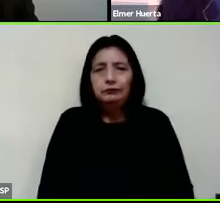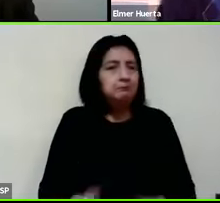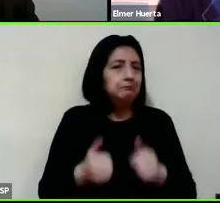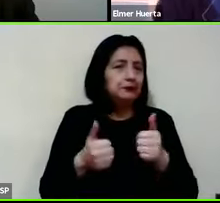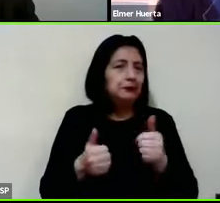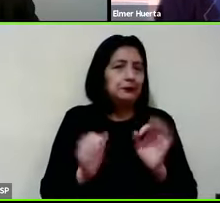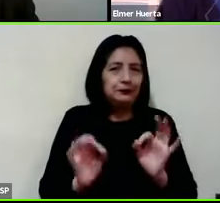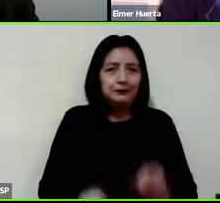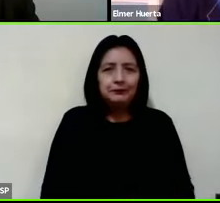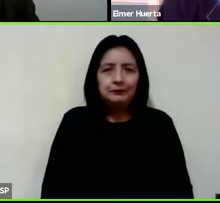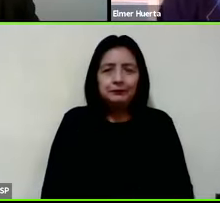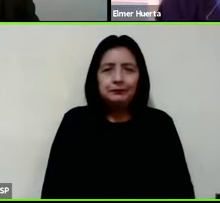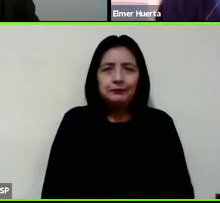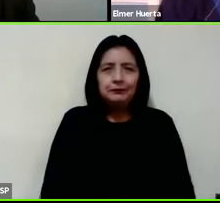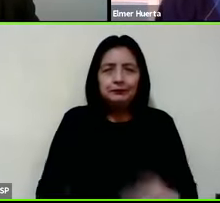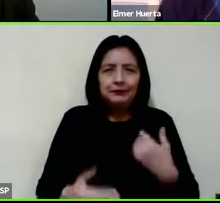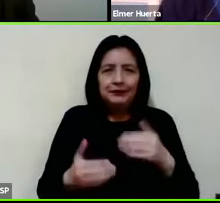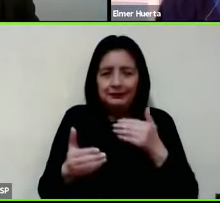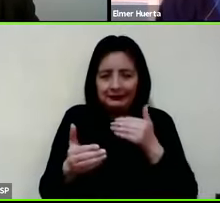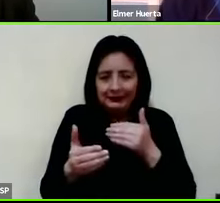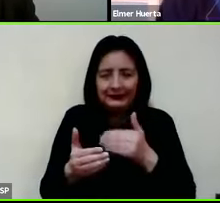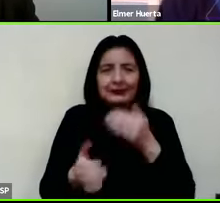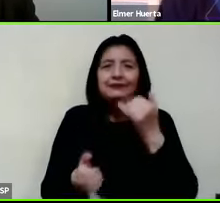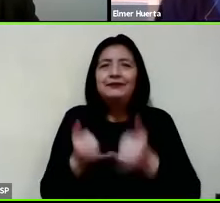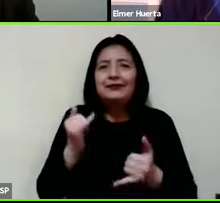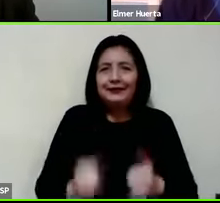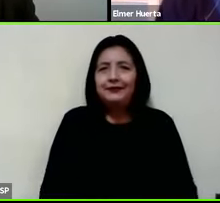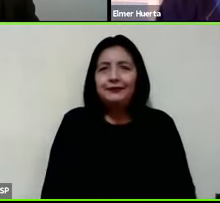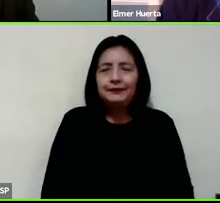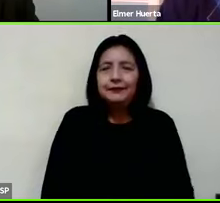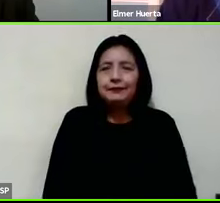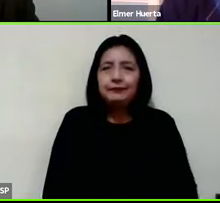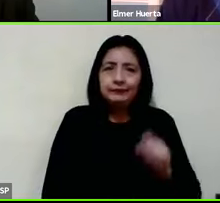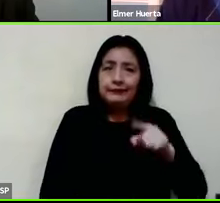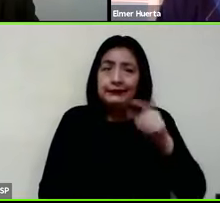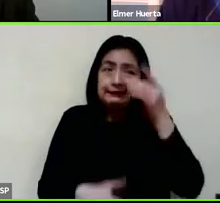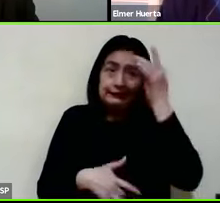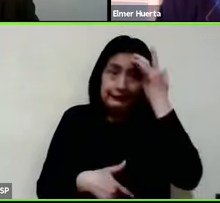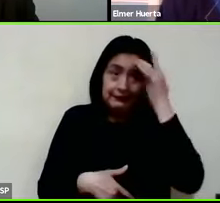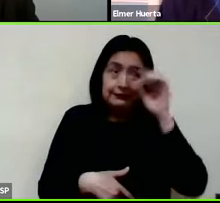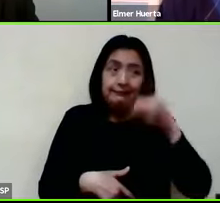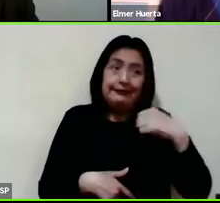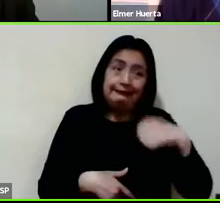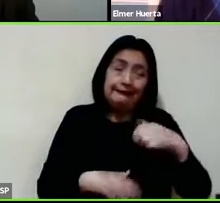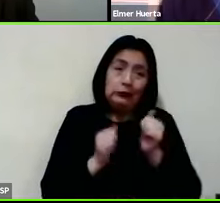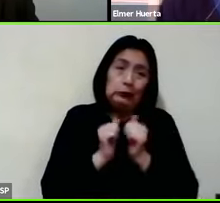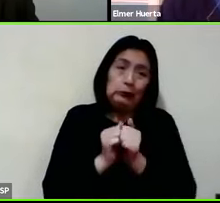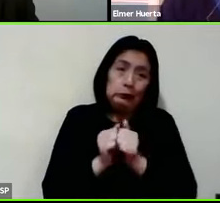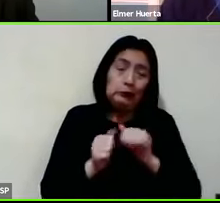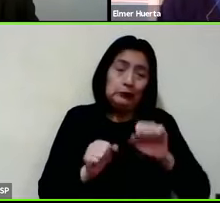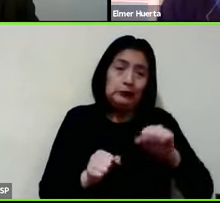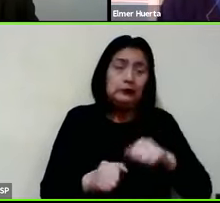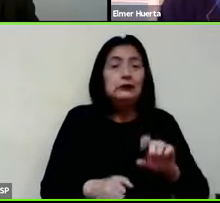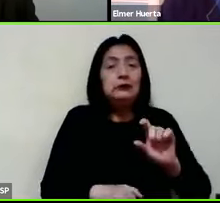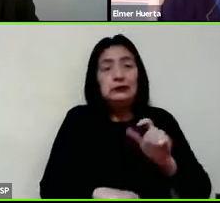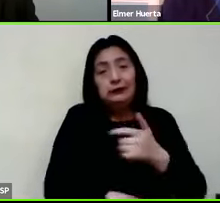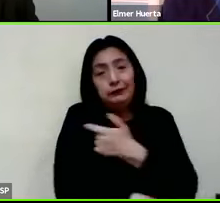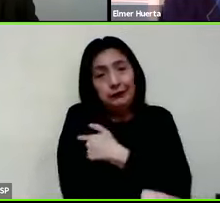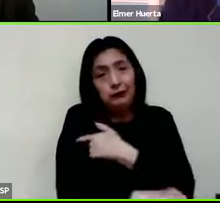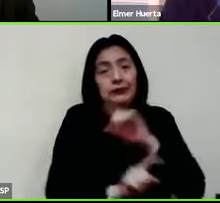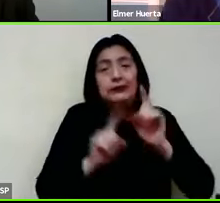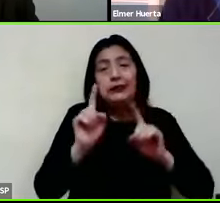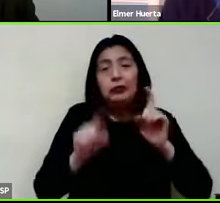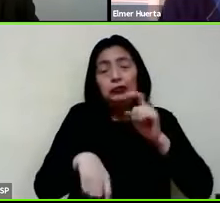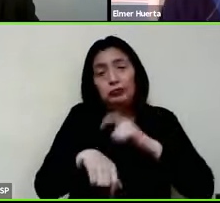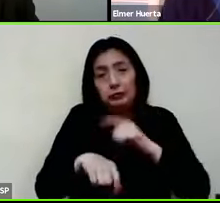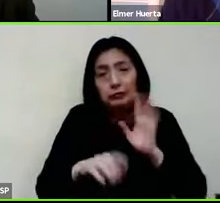bien, ya estamos para llegar al final entonces. Esta enfermedad va a estar con nosotros. Las vacunas van a venir en algún momento, ya